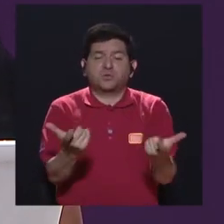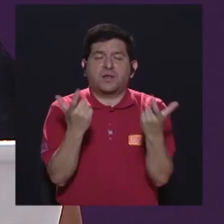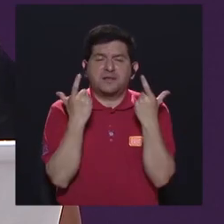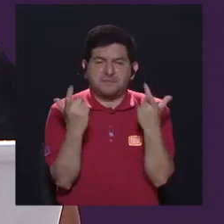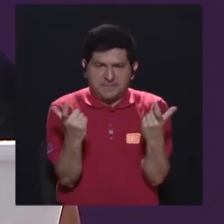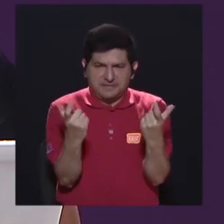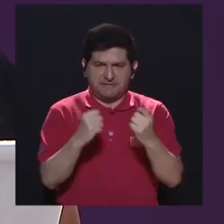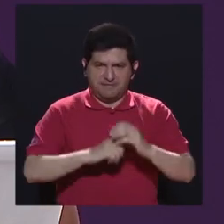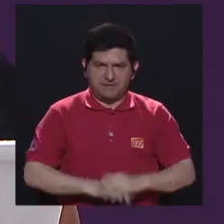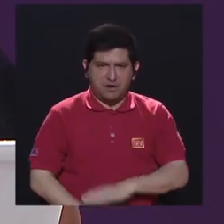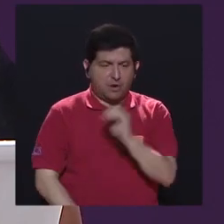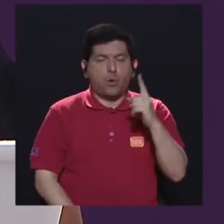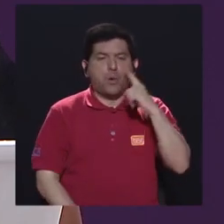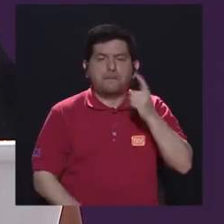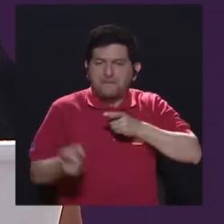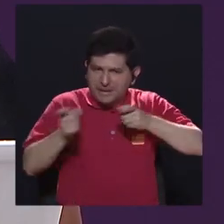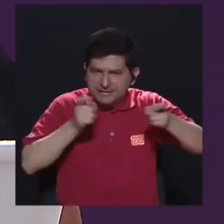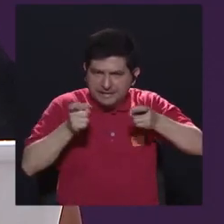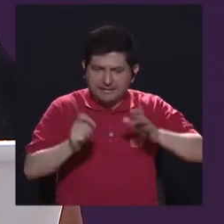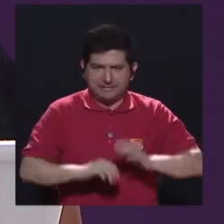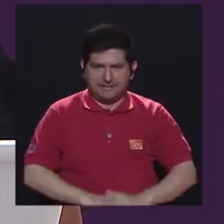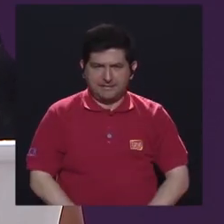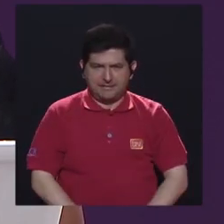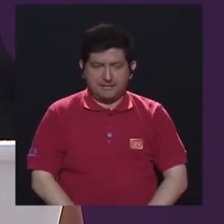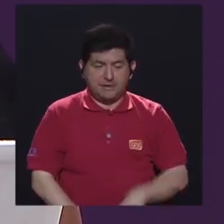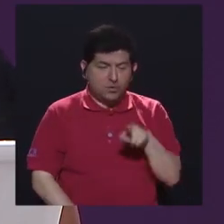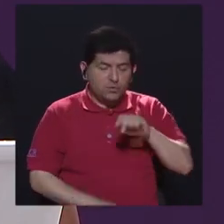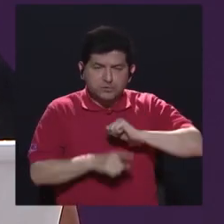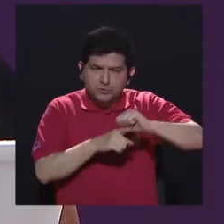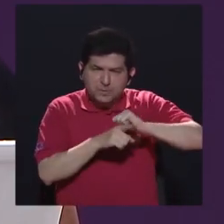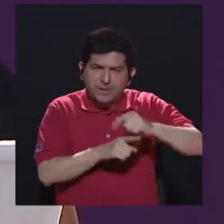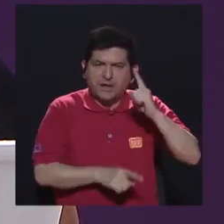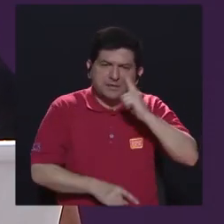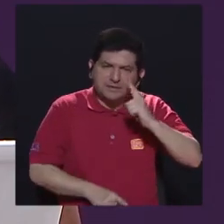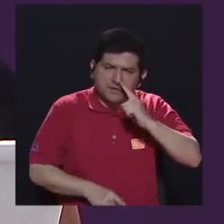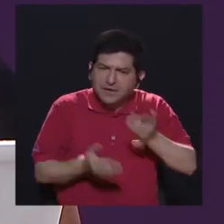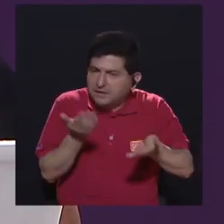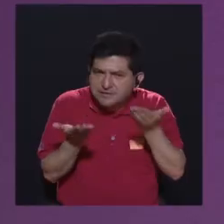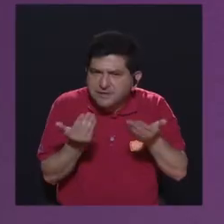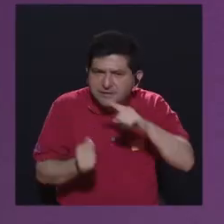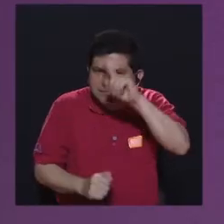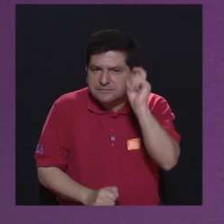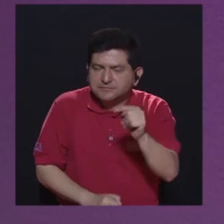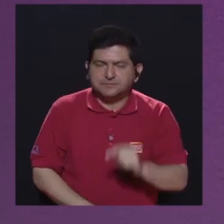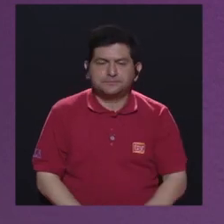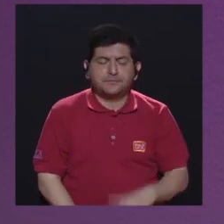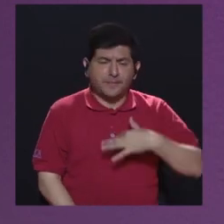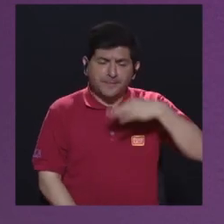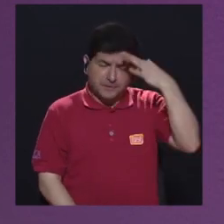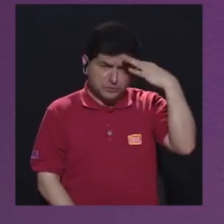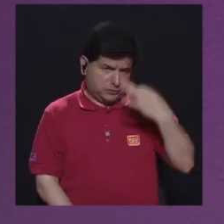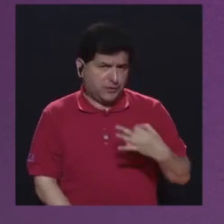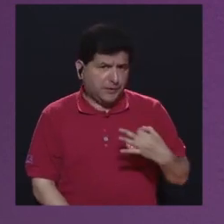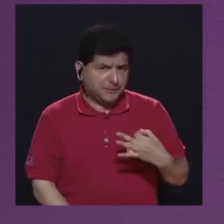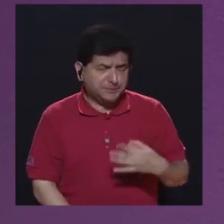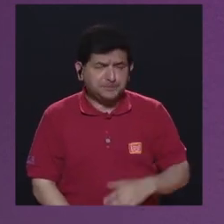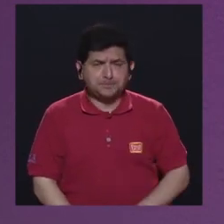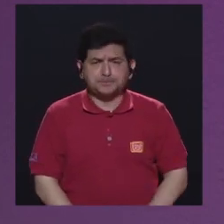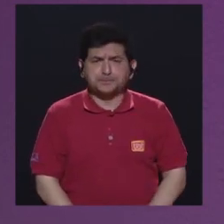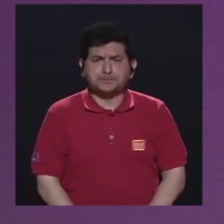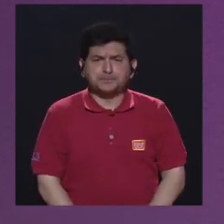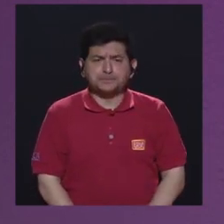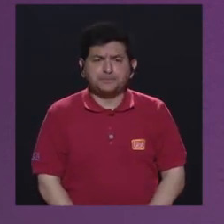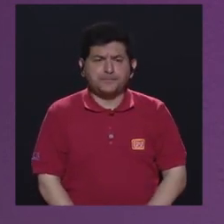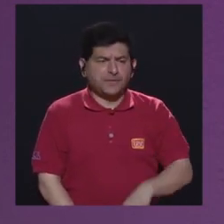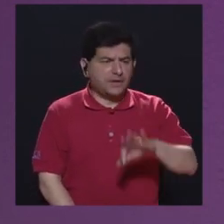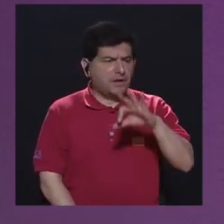capitalista y patriarcal también, con su ejercicio de la prostitución? Yo creo básicamente que, o sea, no